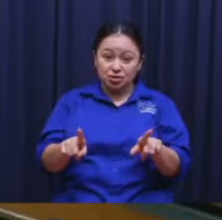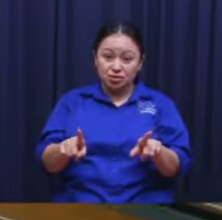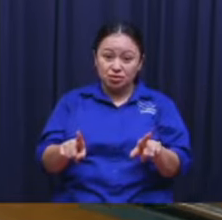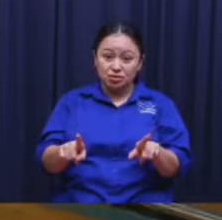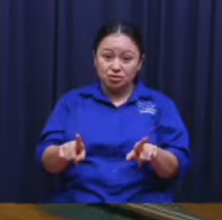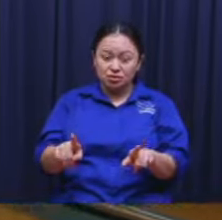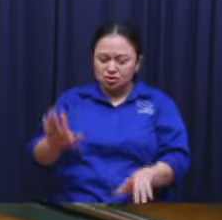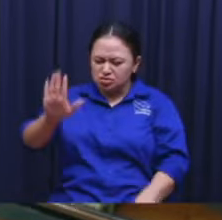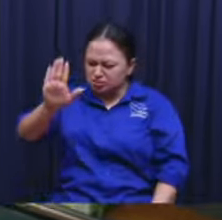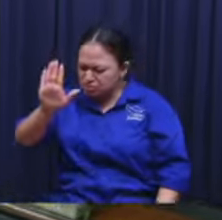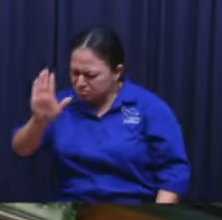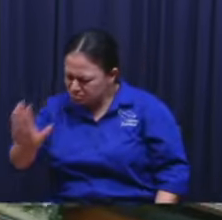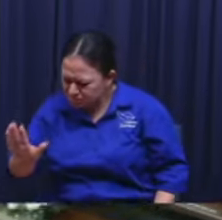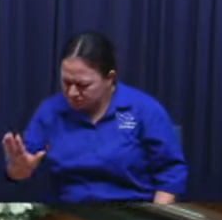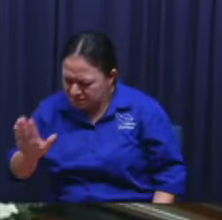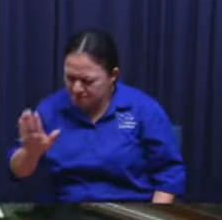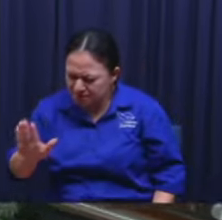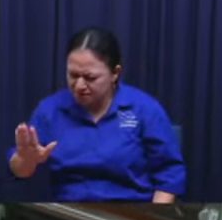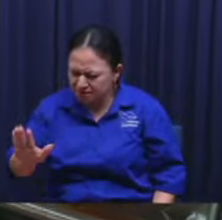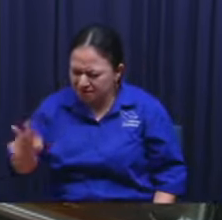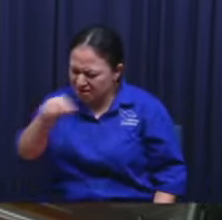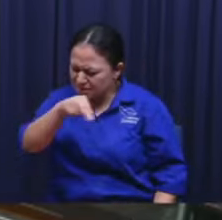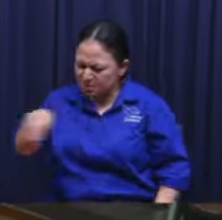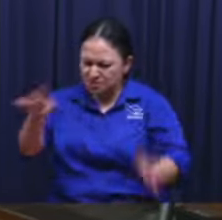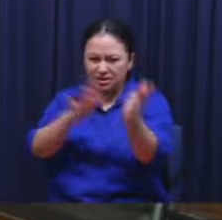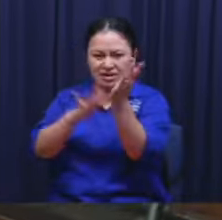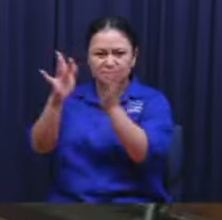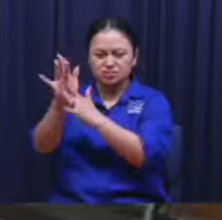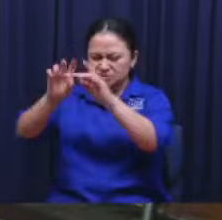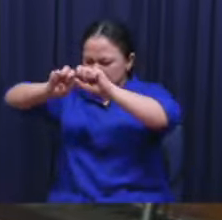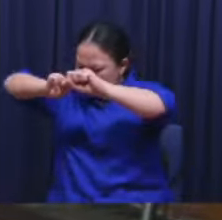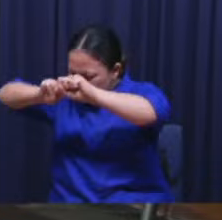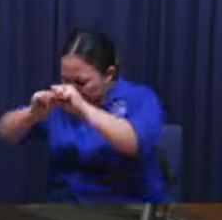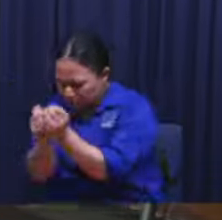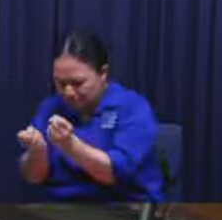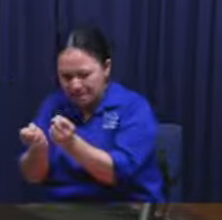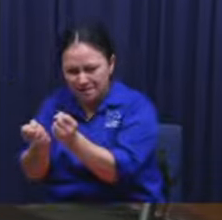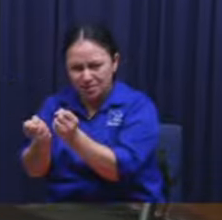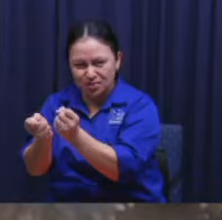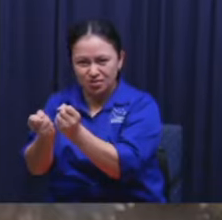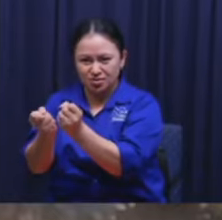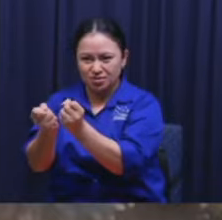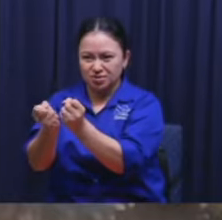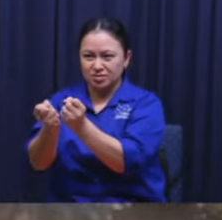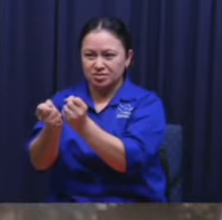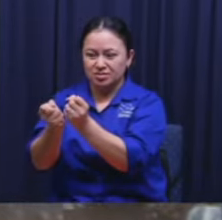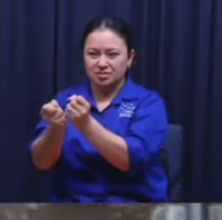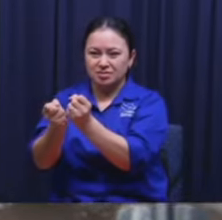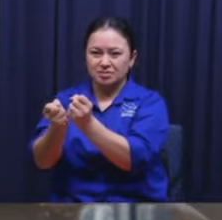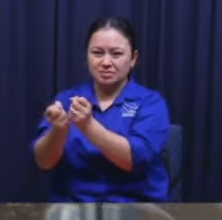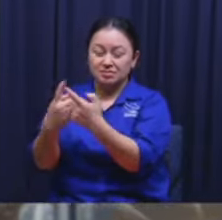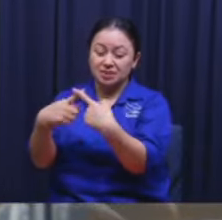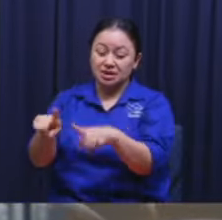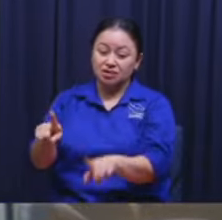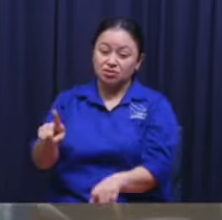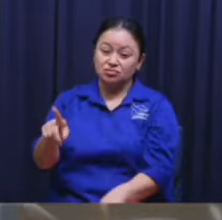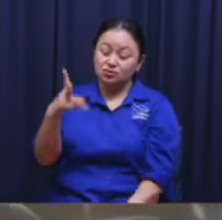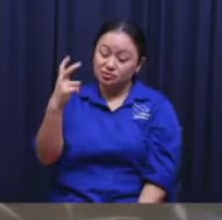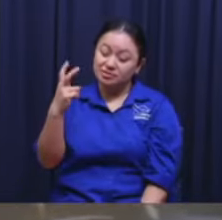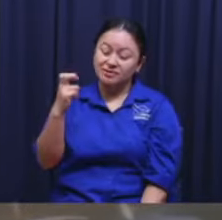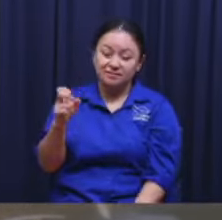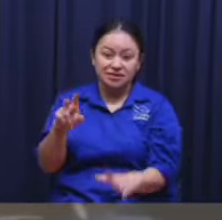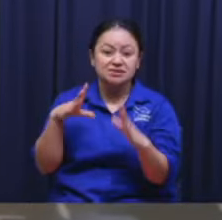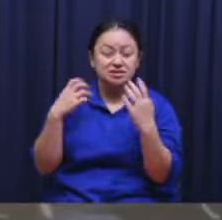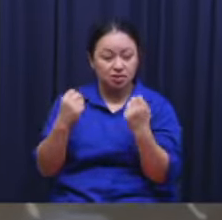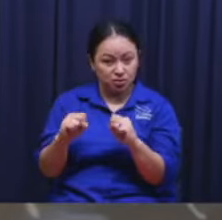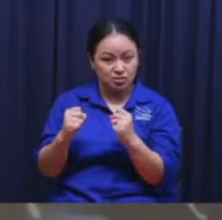de Jesús, rompo. Ya lo había hecho. Ah, pero lo hice otra vez.